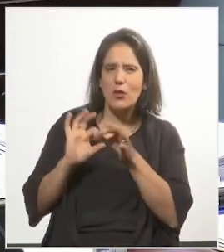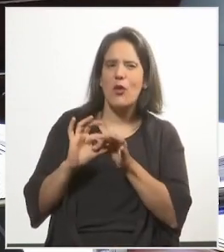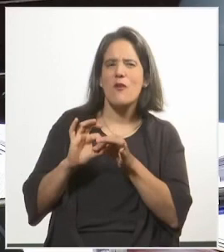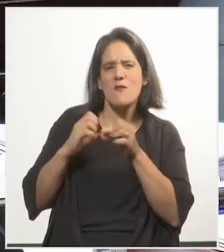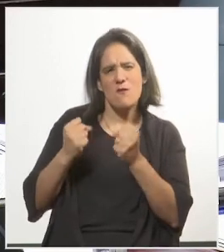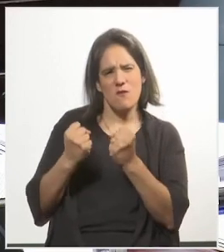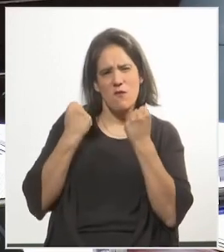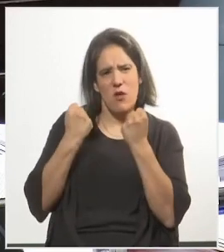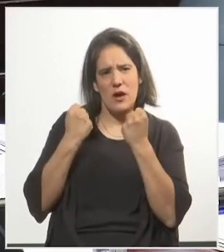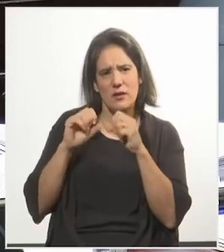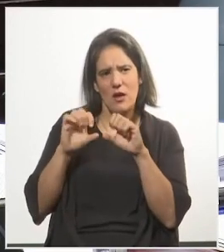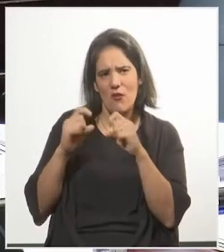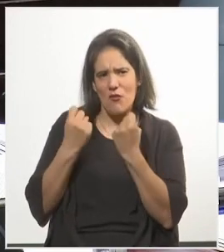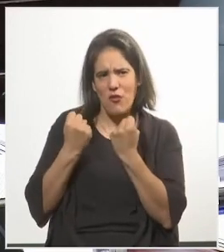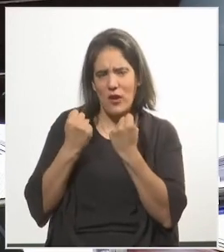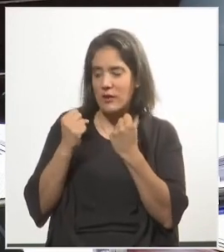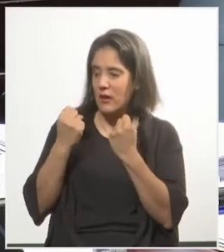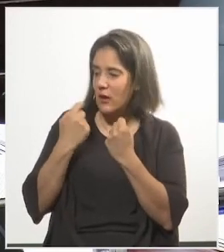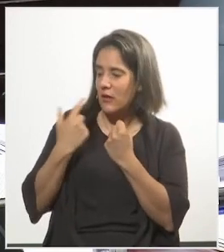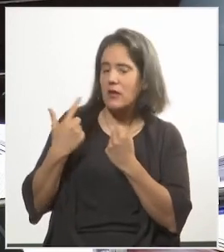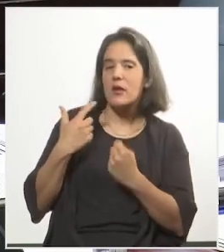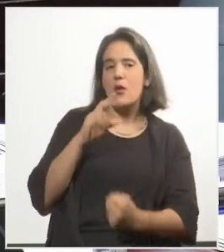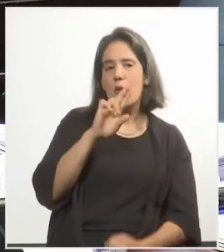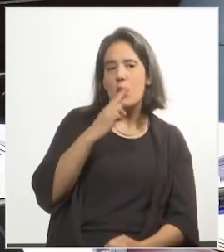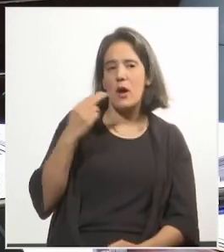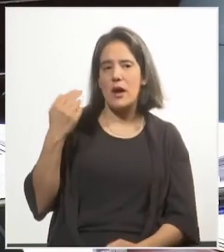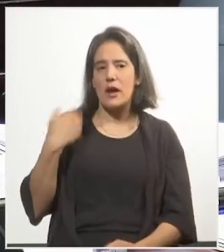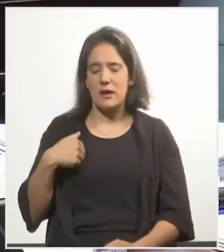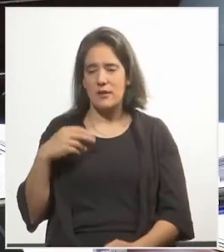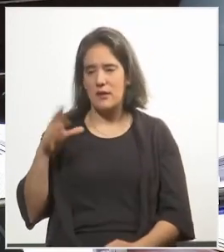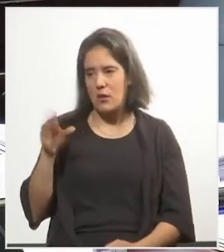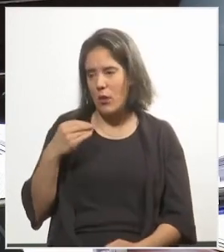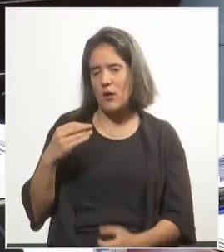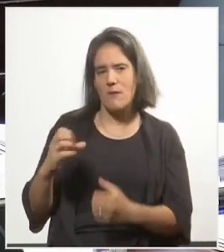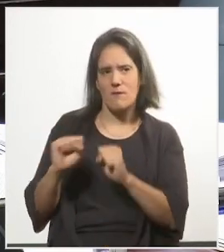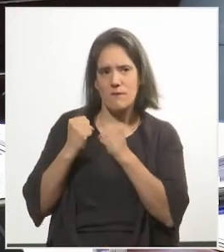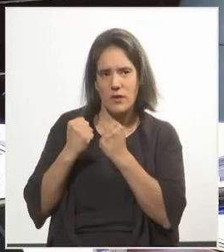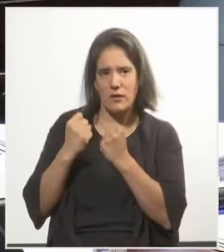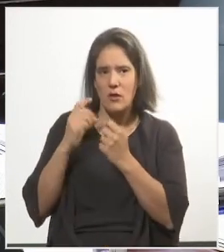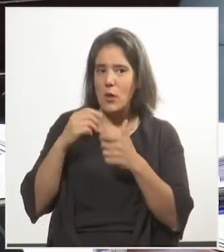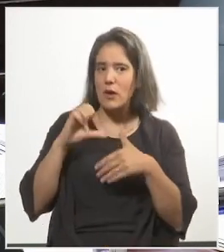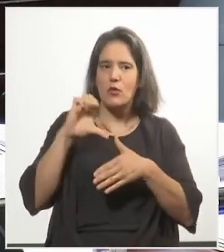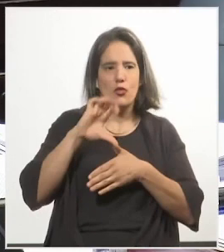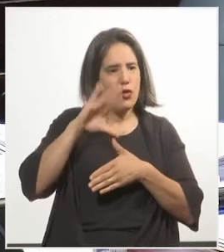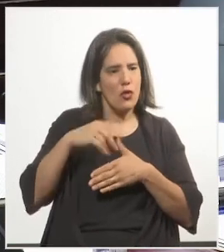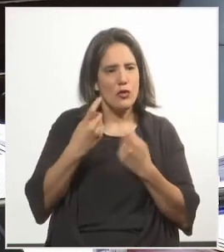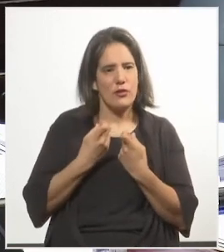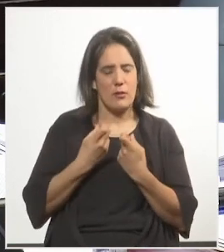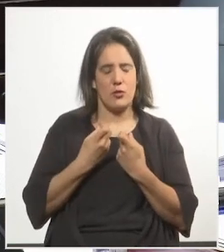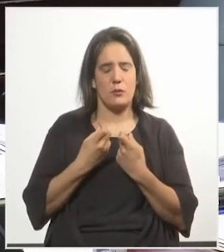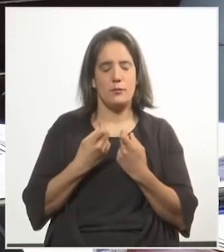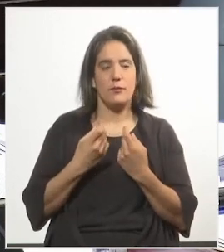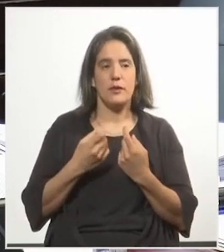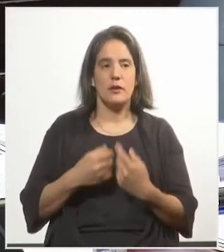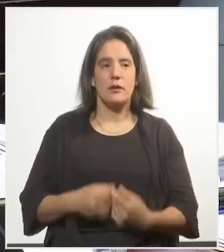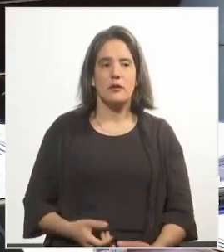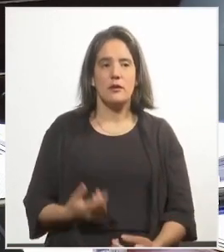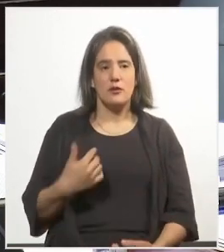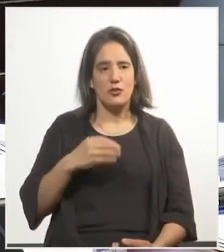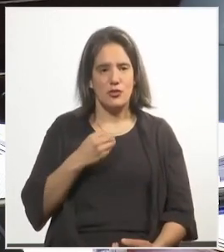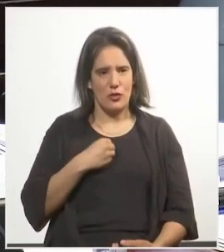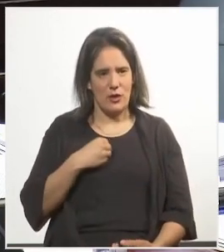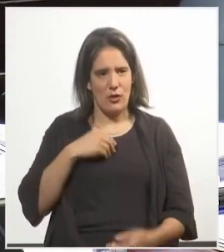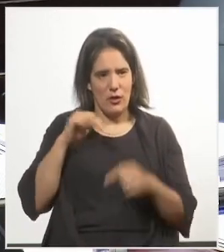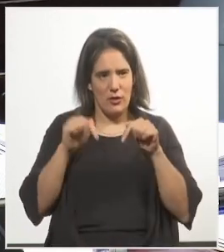el Uruguay y la Argentina, como lo tenemos que tener respecto a todas las naciones hispanoamericanas. Así que yo creo